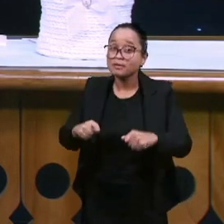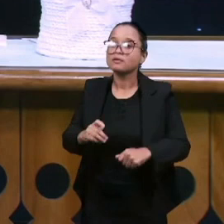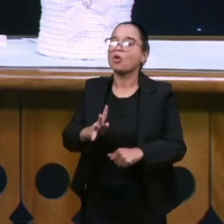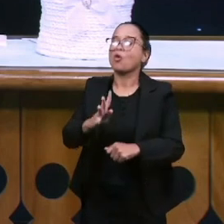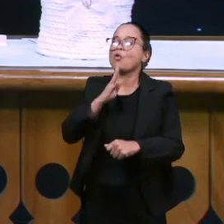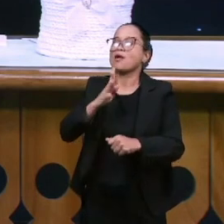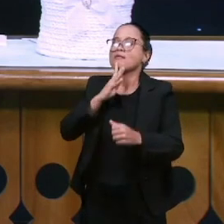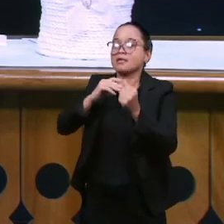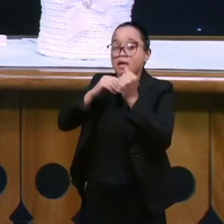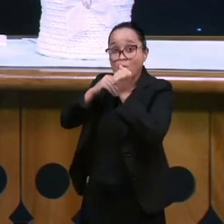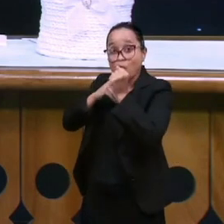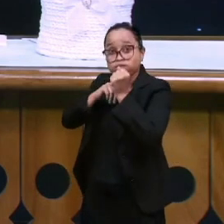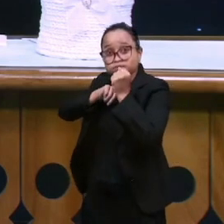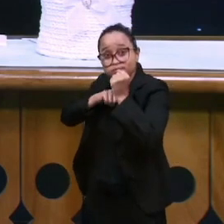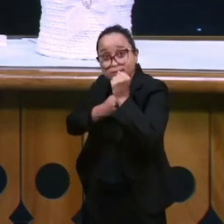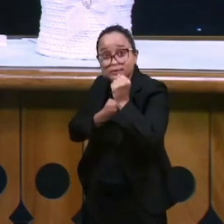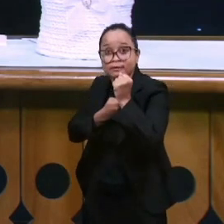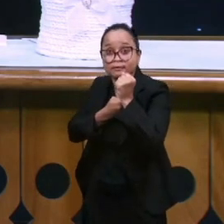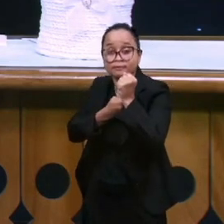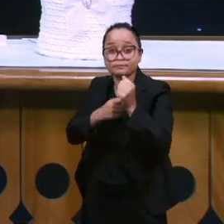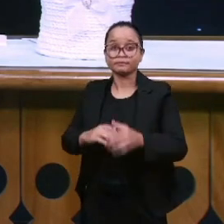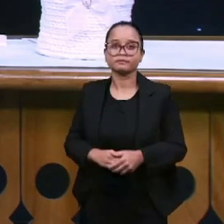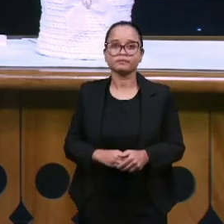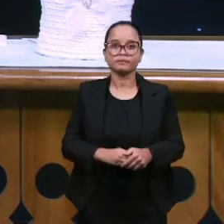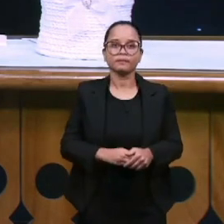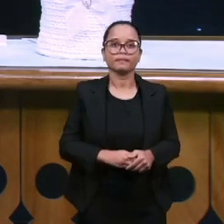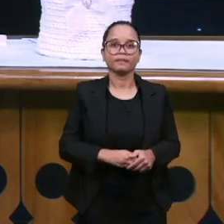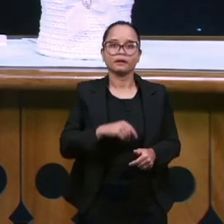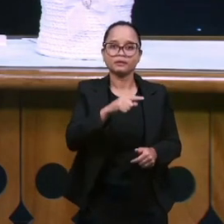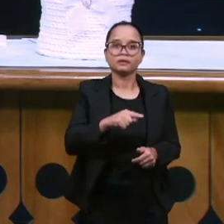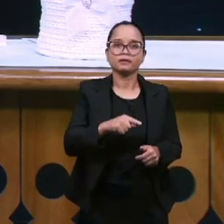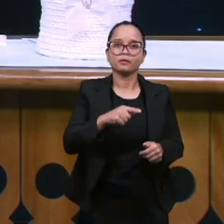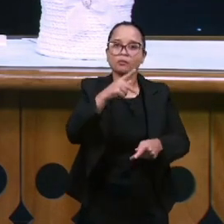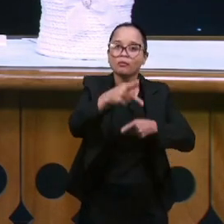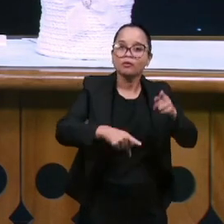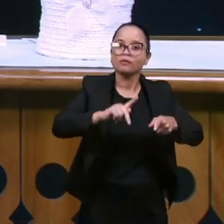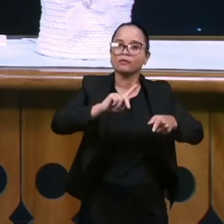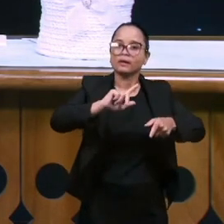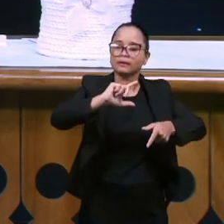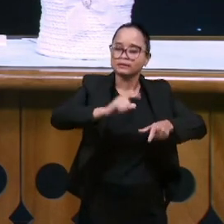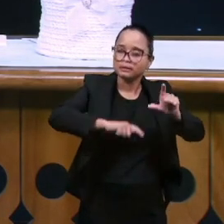pasó al otro lado sin el misterio. En primer lugar,